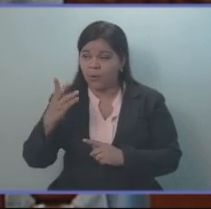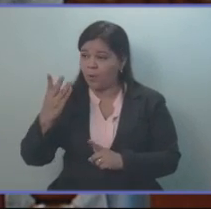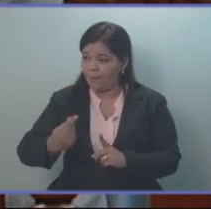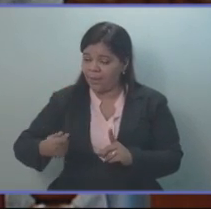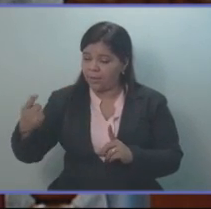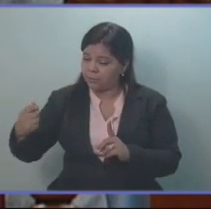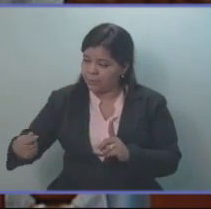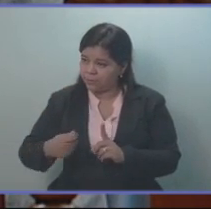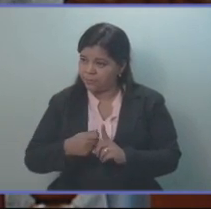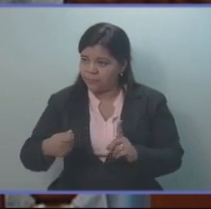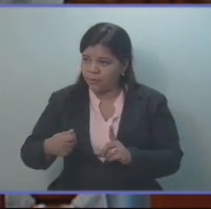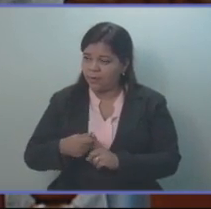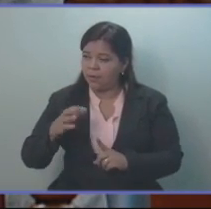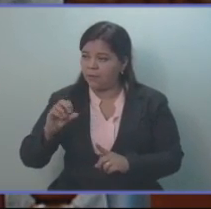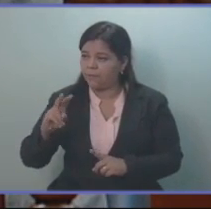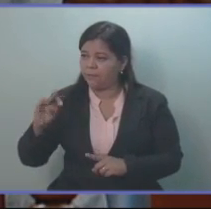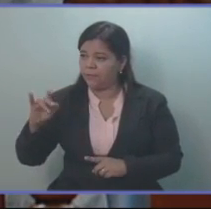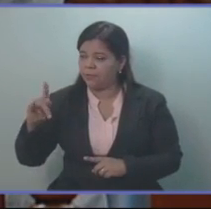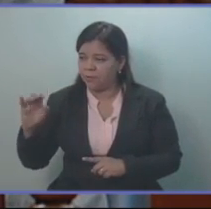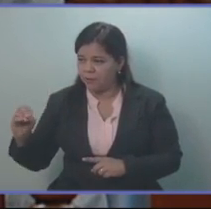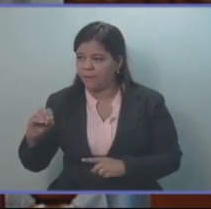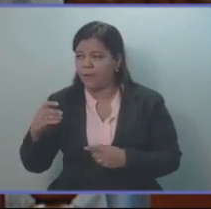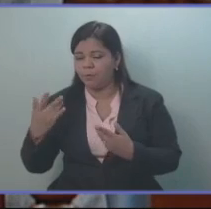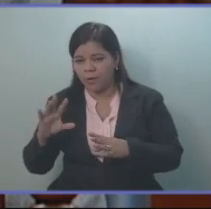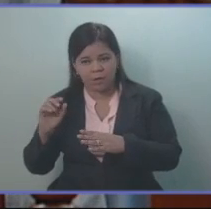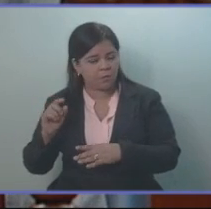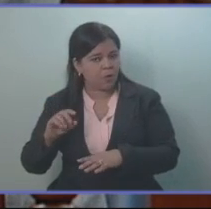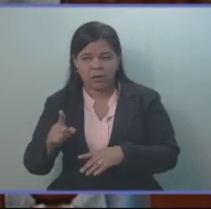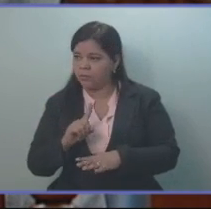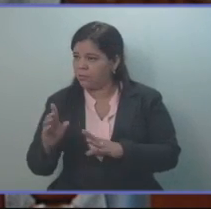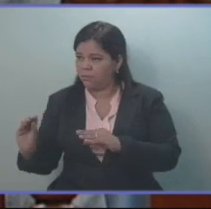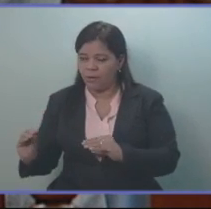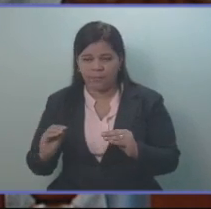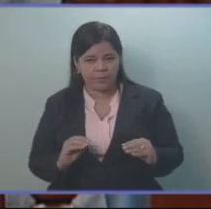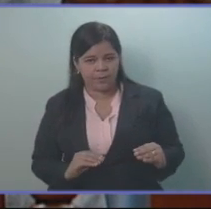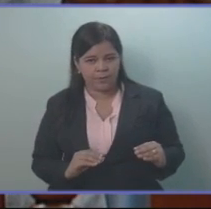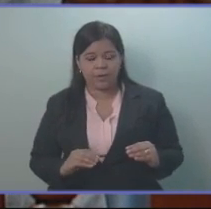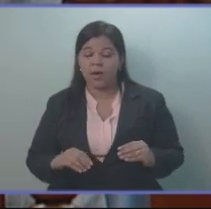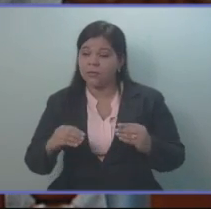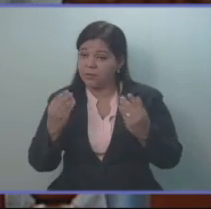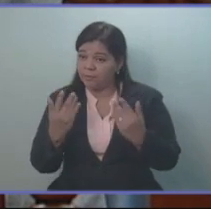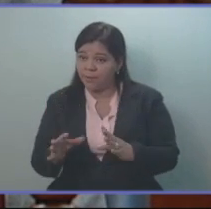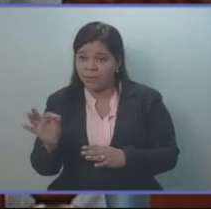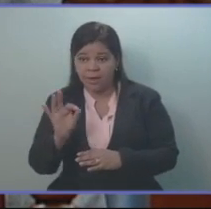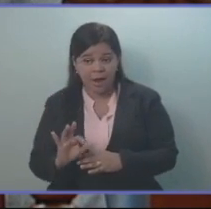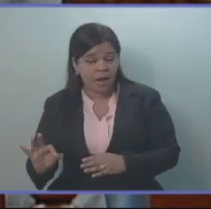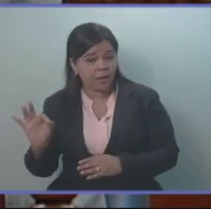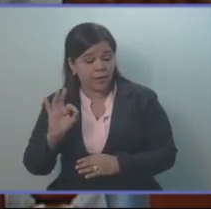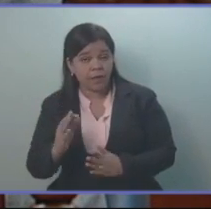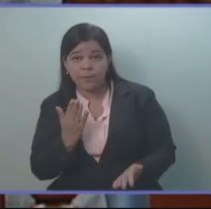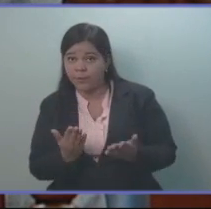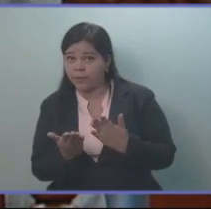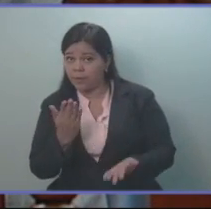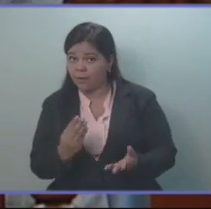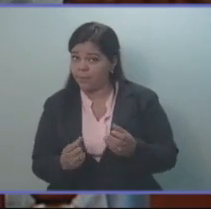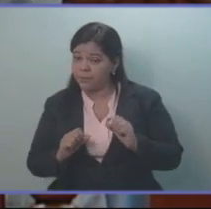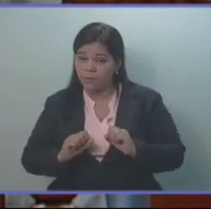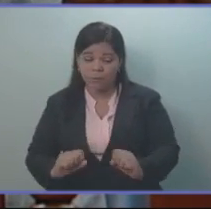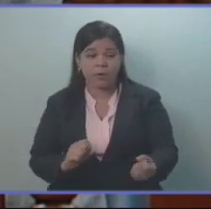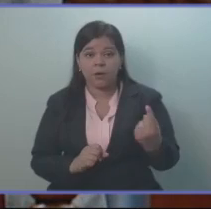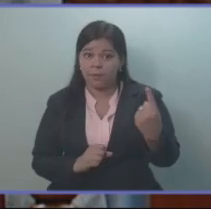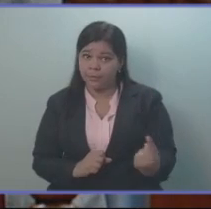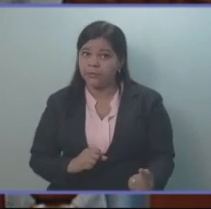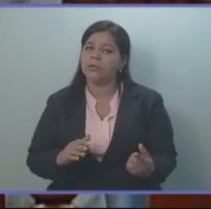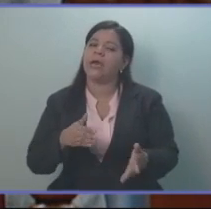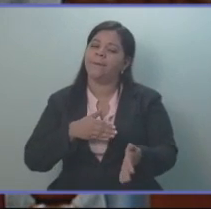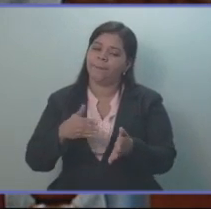la CBAM a Fonavipo en el caso que aplicare. En el caso de pérdida de la calidad de asociado por fallecimiento de este, se